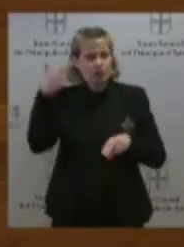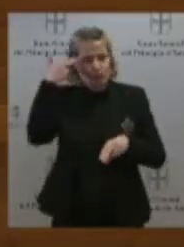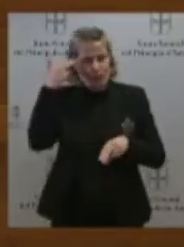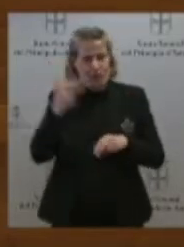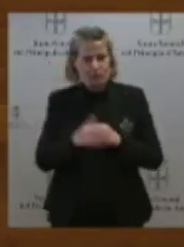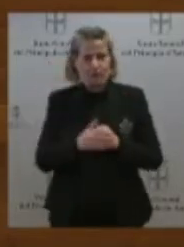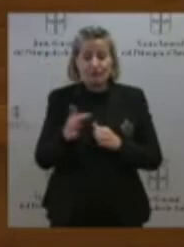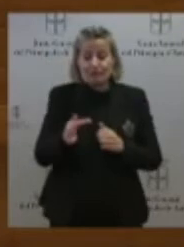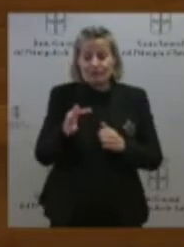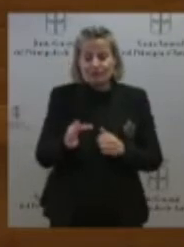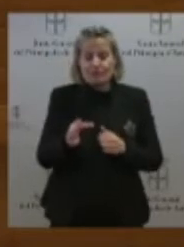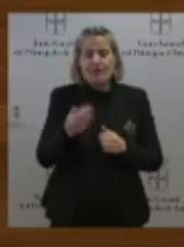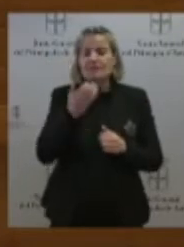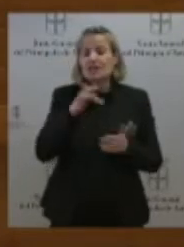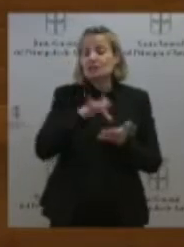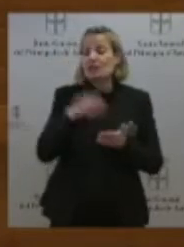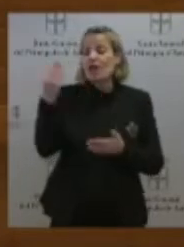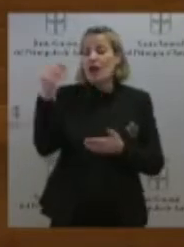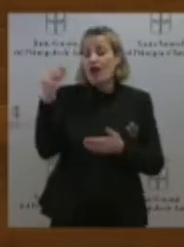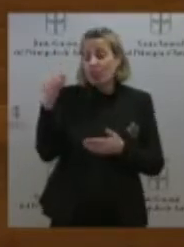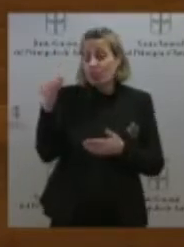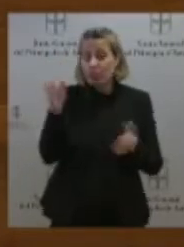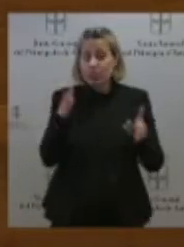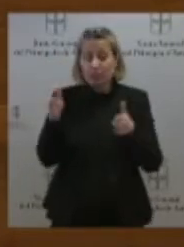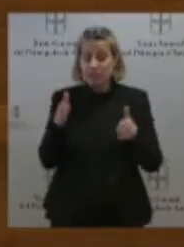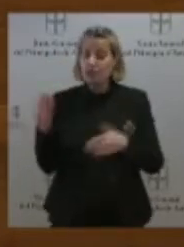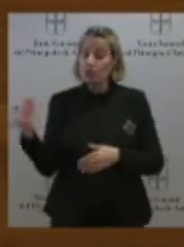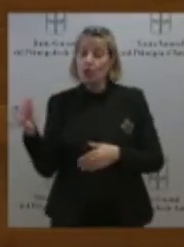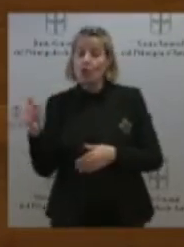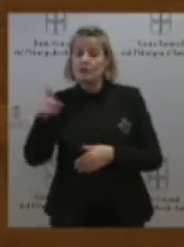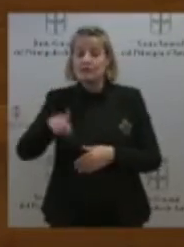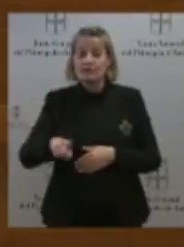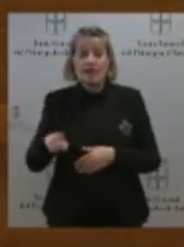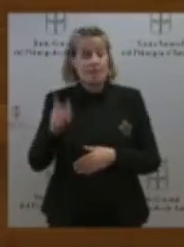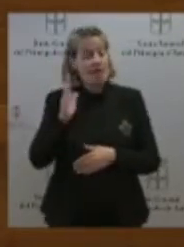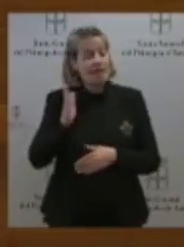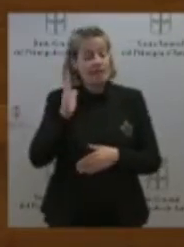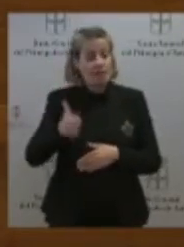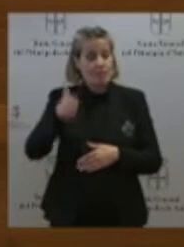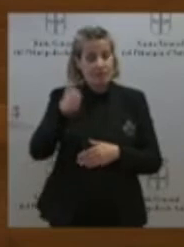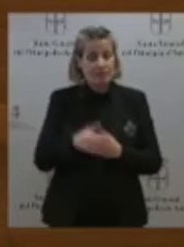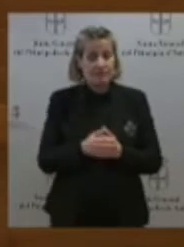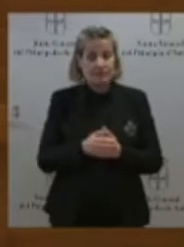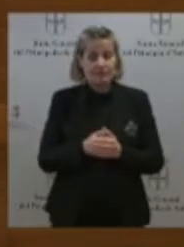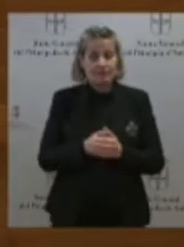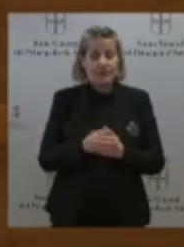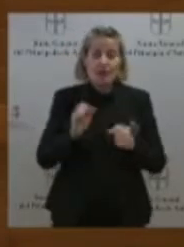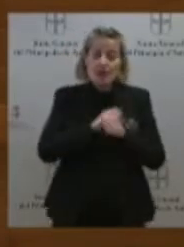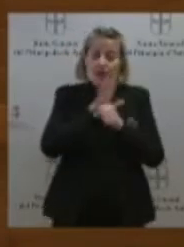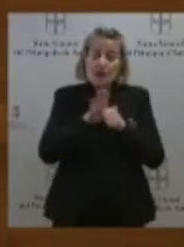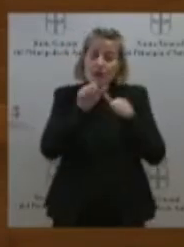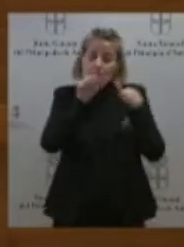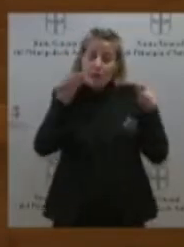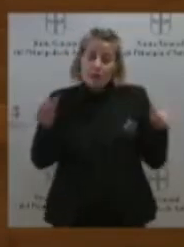jóvenes, dos de los sectores más afectados. Durante la pandemia, el número de intentos de suicidio en menores de 30 años aumentó